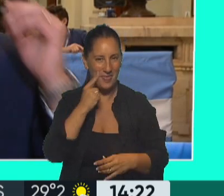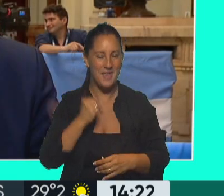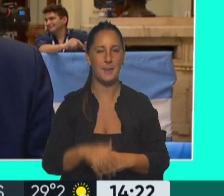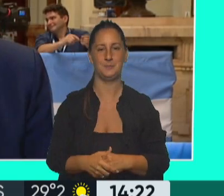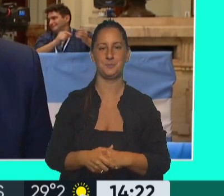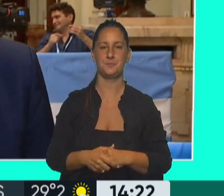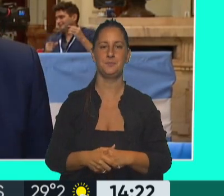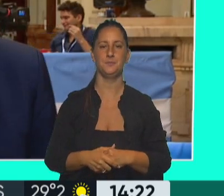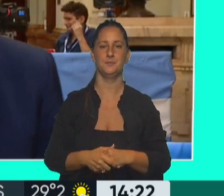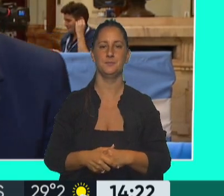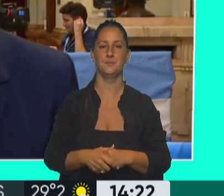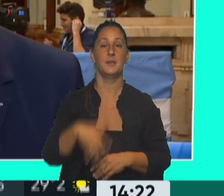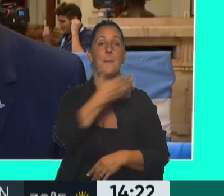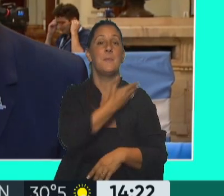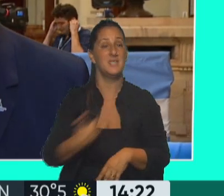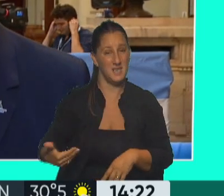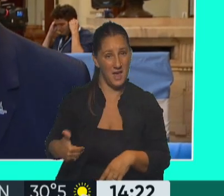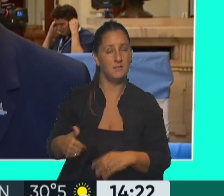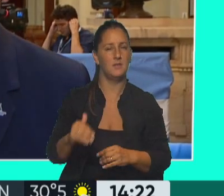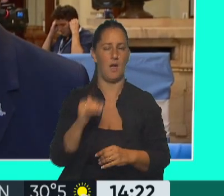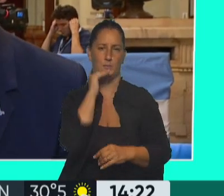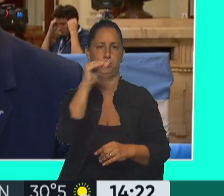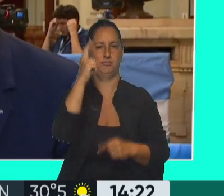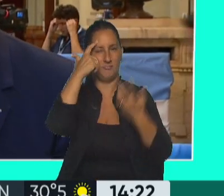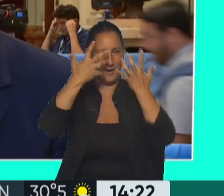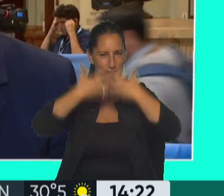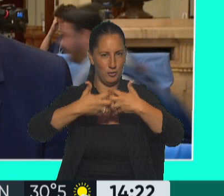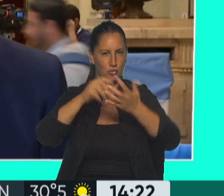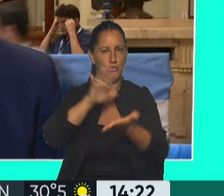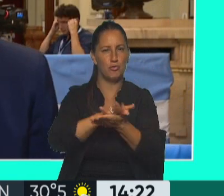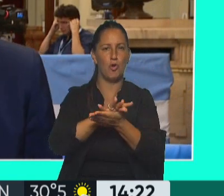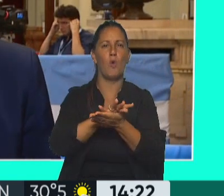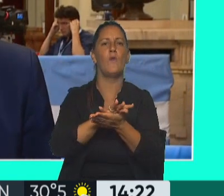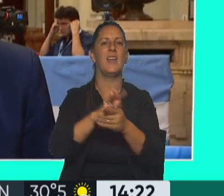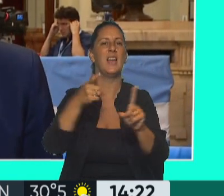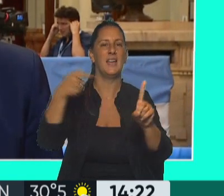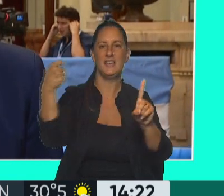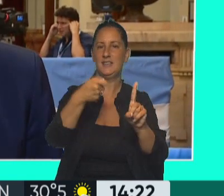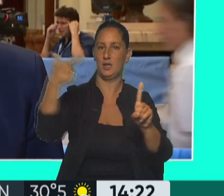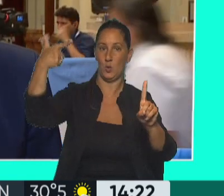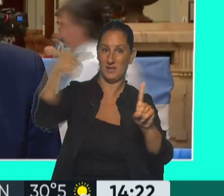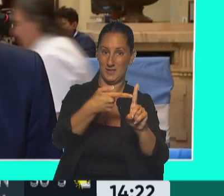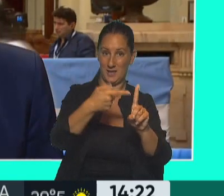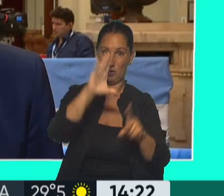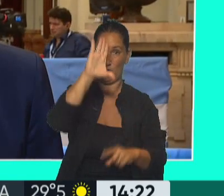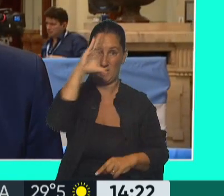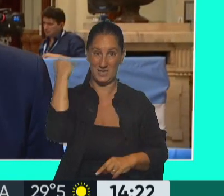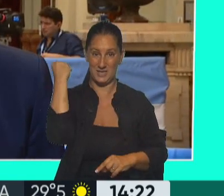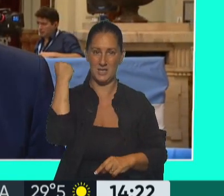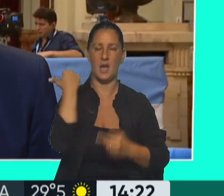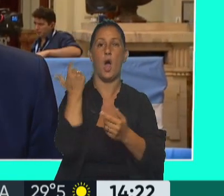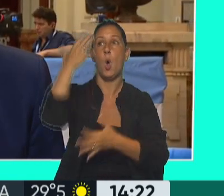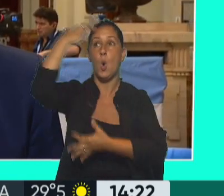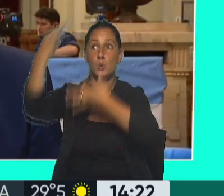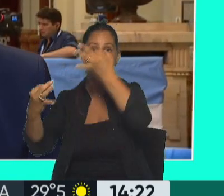Bueno, el presidente dejó una reflexión muy importante a propósito del intento de asesinato a la vicepresidenta Cristina Fernández de Kirchner. Le pidió a la